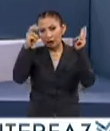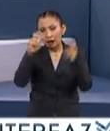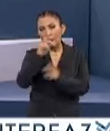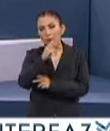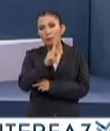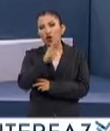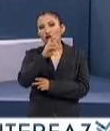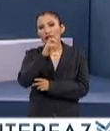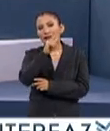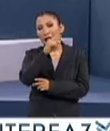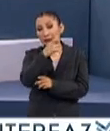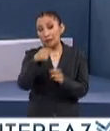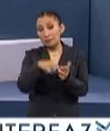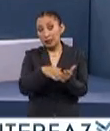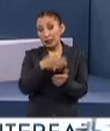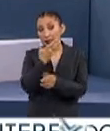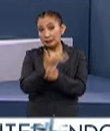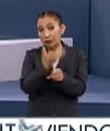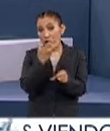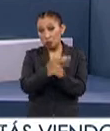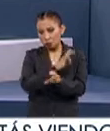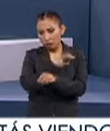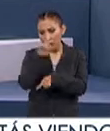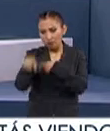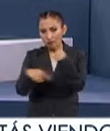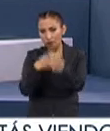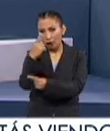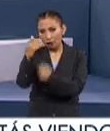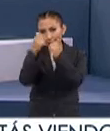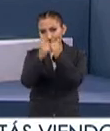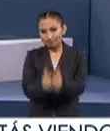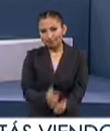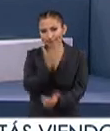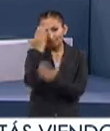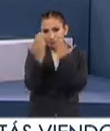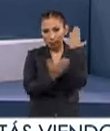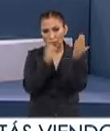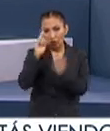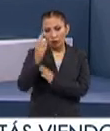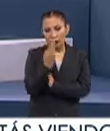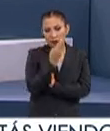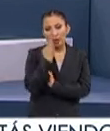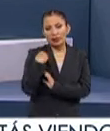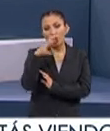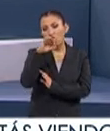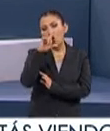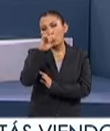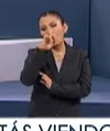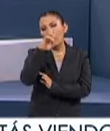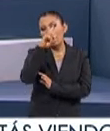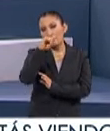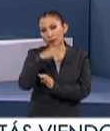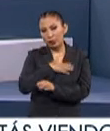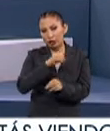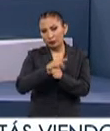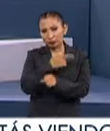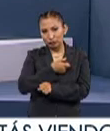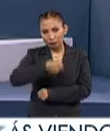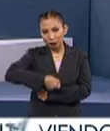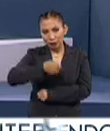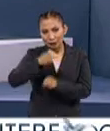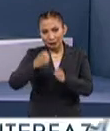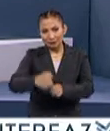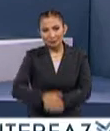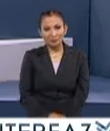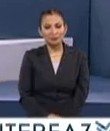Proyecta 100,000 Estados Unidos pudo realizar precisamente una estadía académica en la Universidad Estatal de Colorado. Muy buenos días, es un placer saludarte.